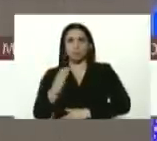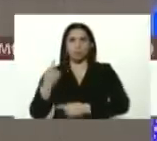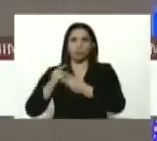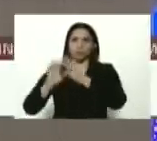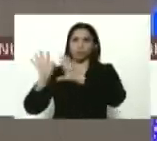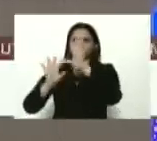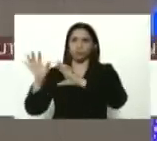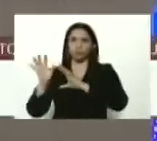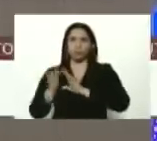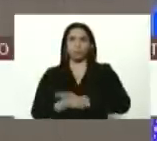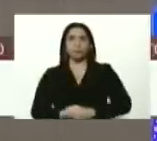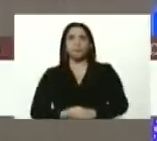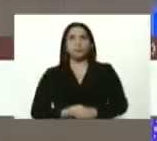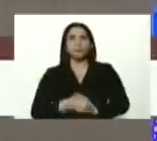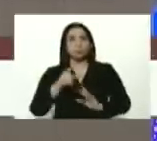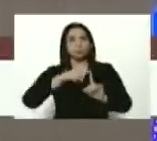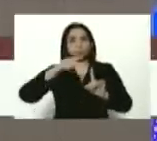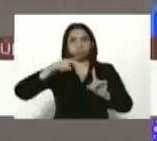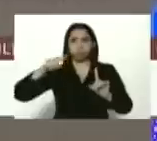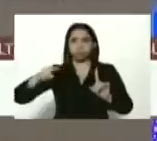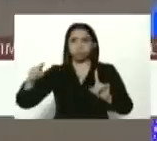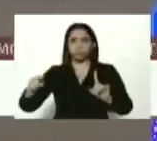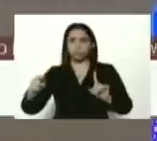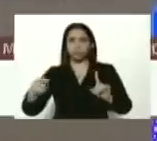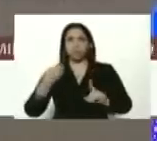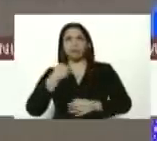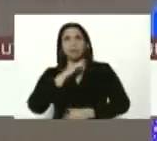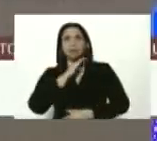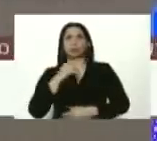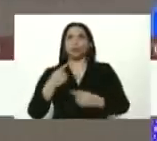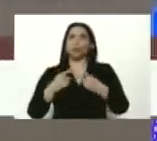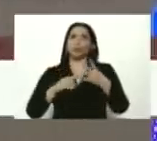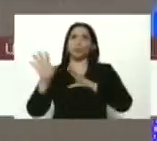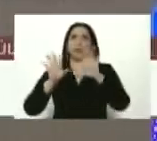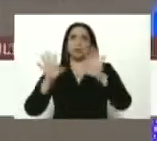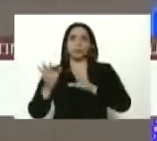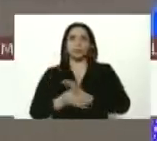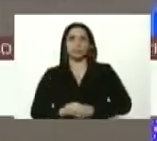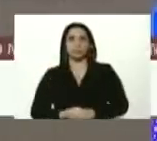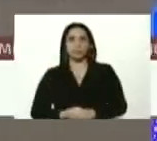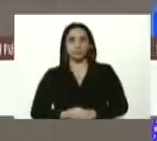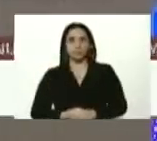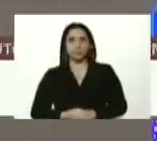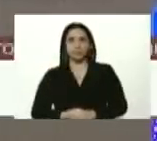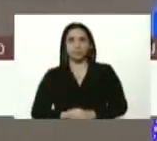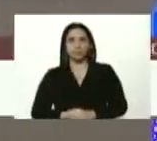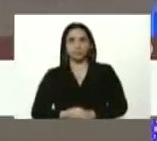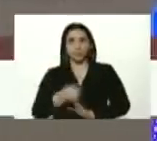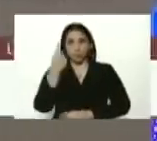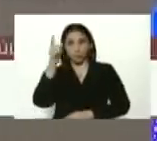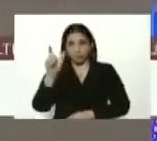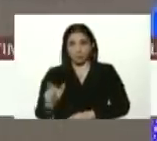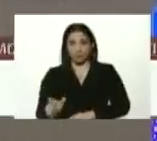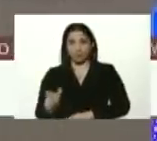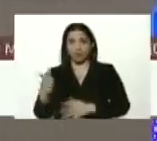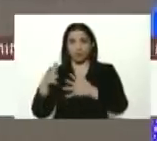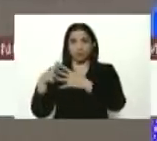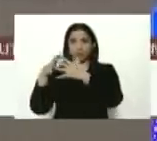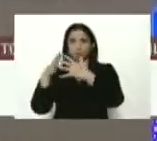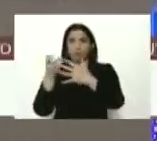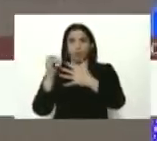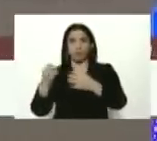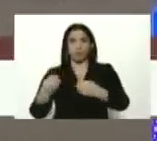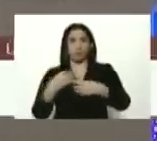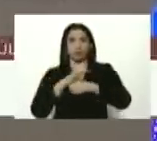curvas y pertenecen a situaciones epidemiológicas de otros países. Un paciente que está en Estados Unidos infectado